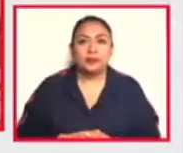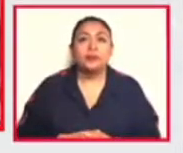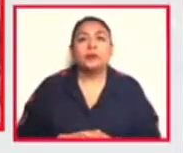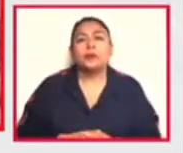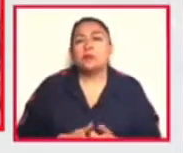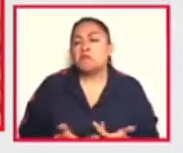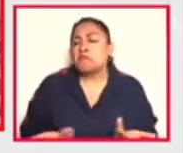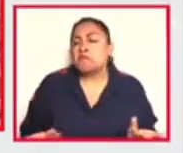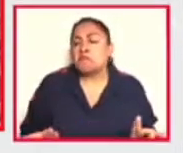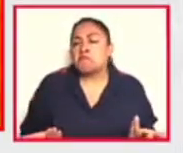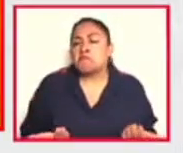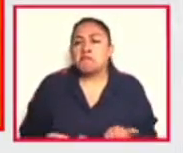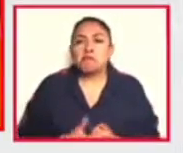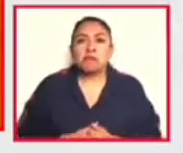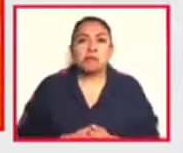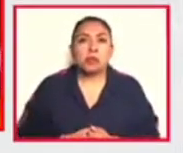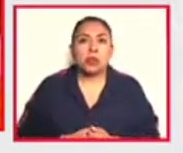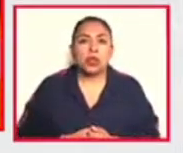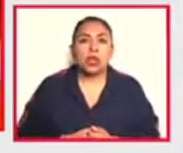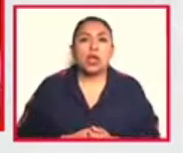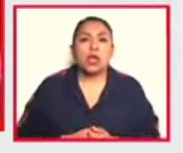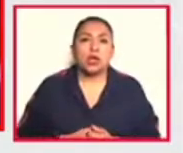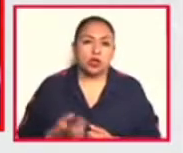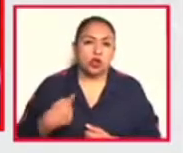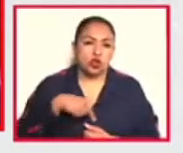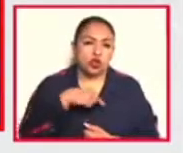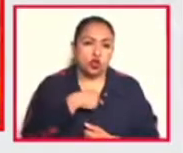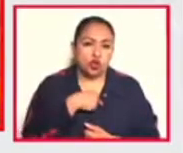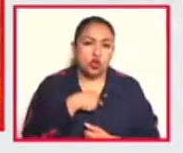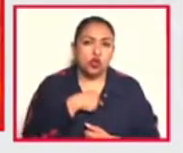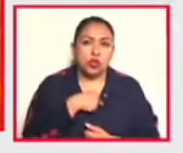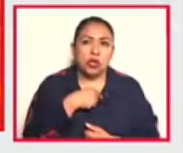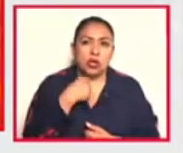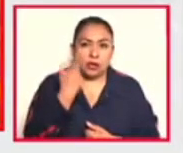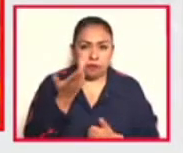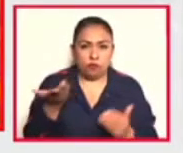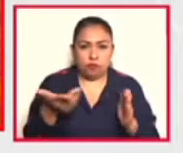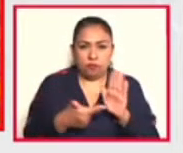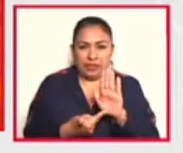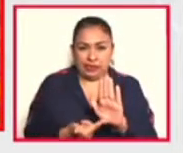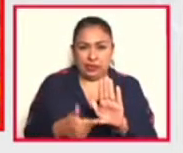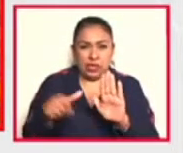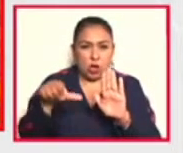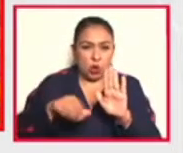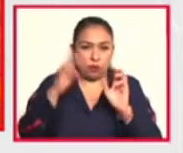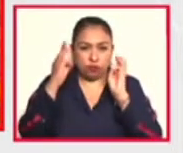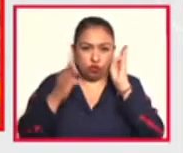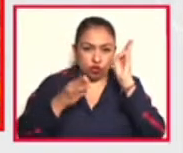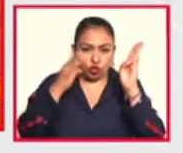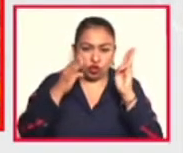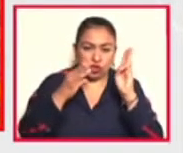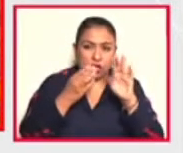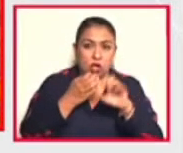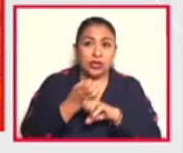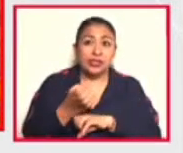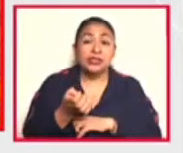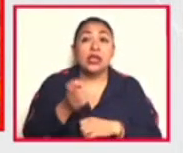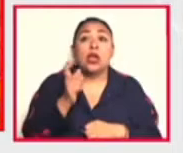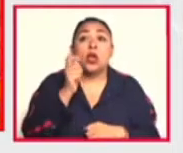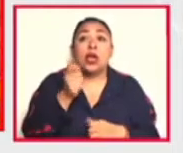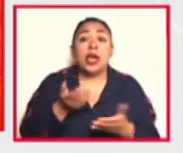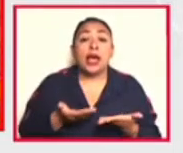Prácticamente lo que venimos a presentar hoy en el Museo del Estado es el altar